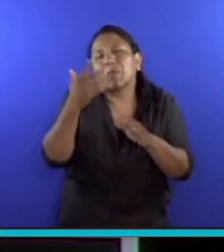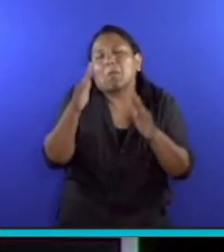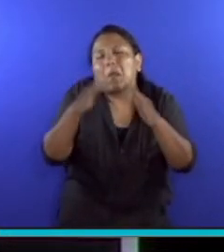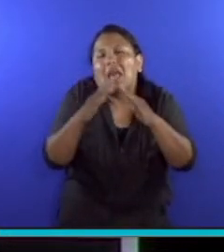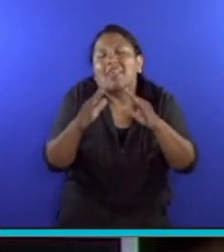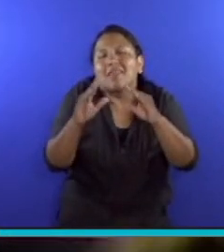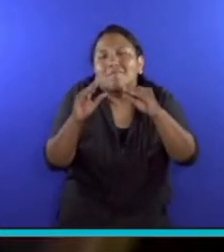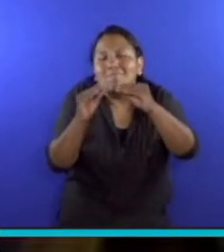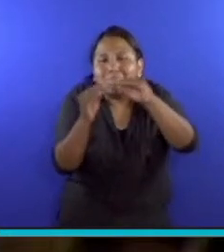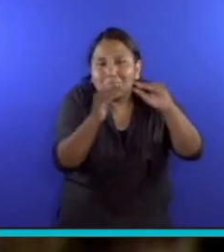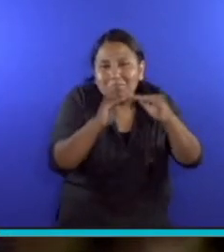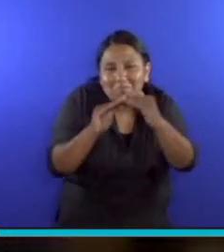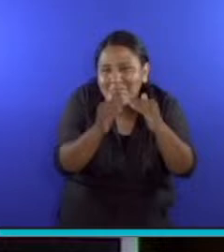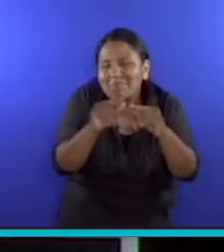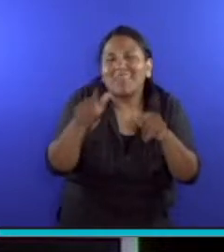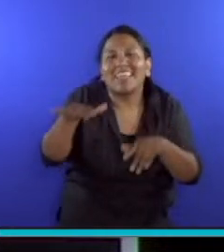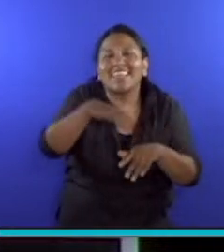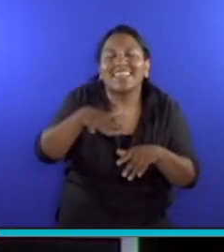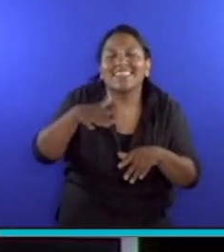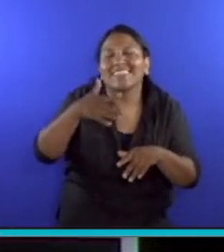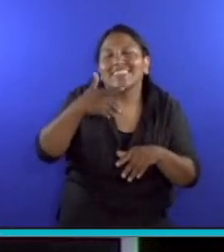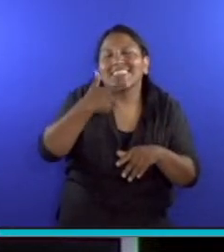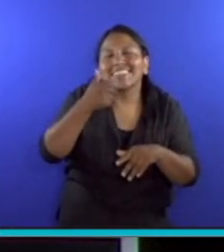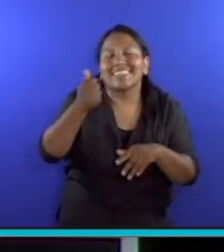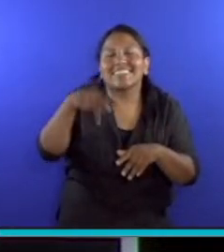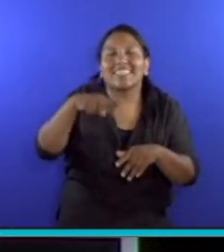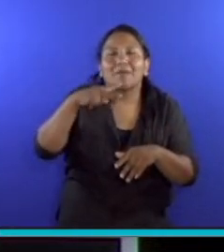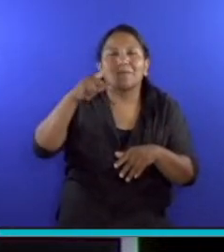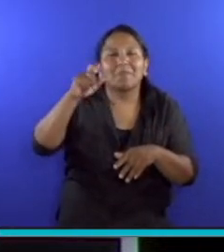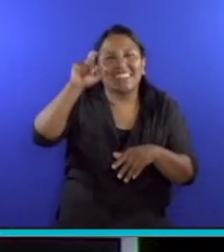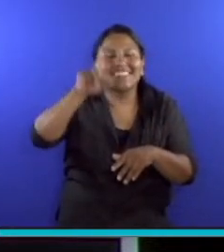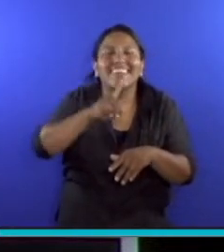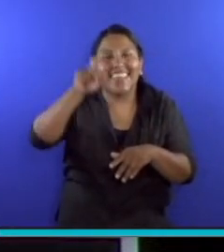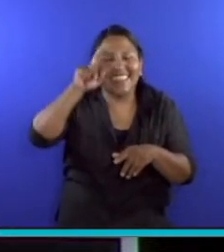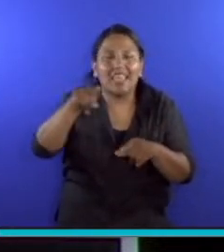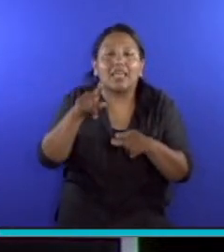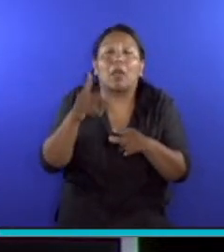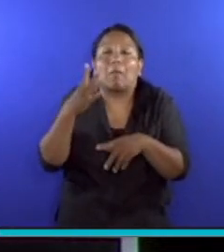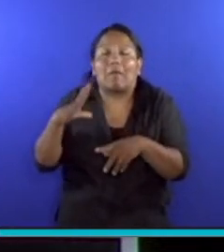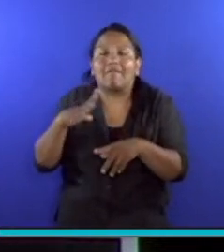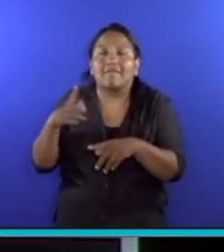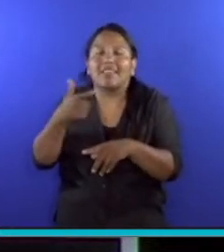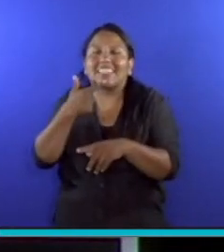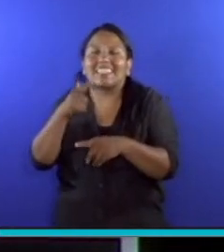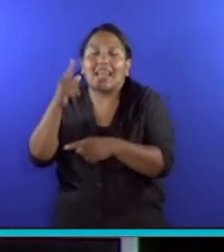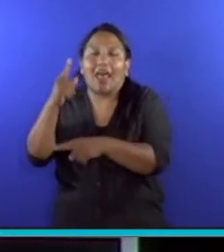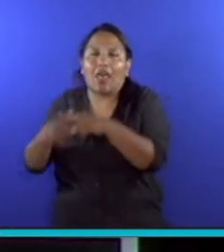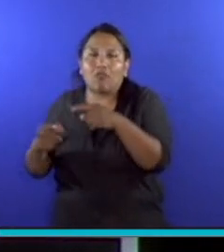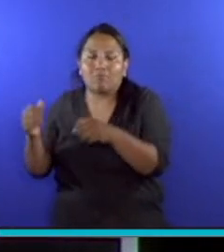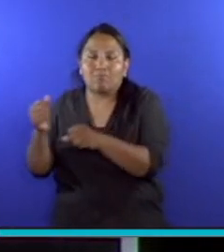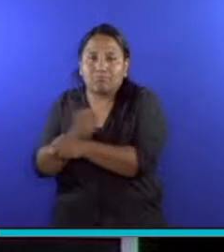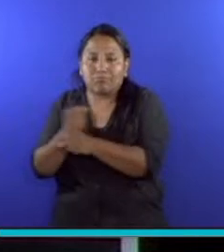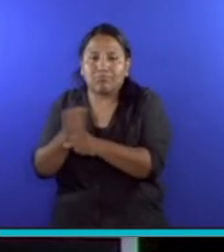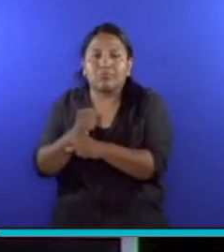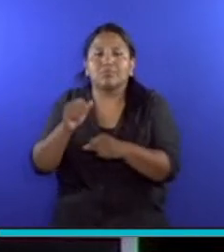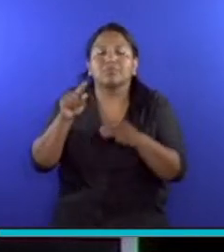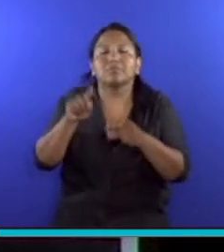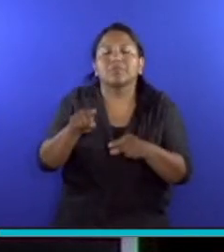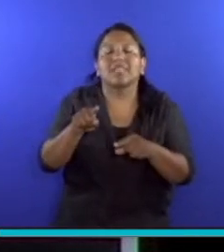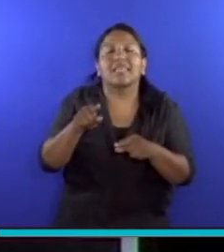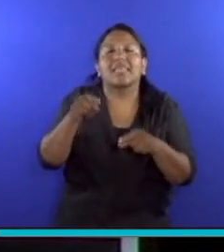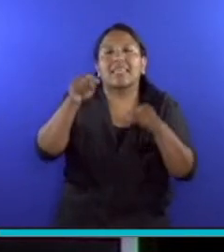San Vicente, que hoy espera su media sanción en el Senado y que pedimos en este acto